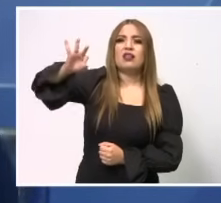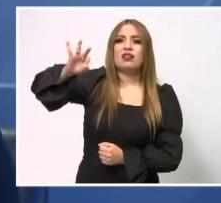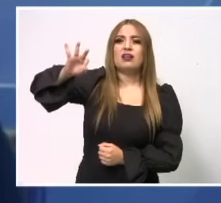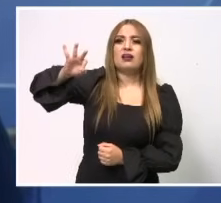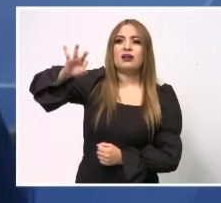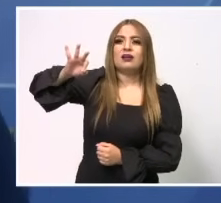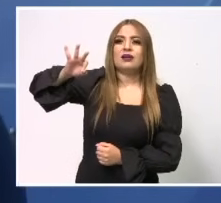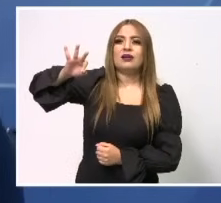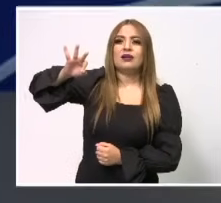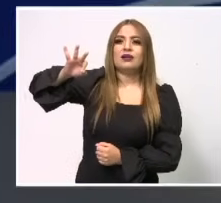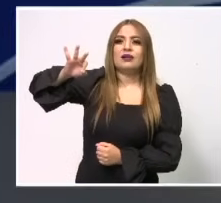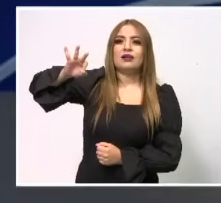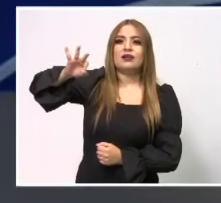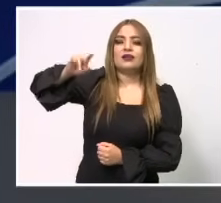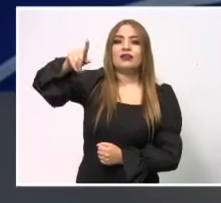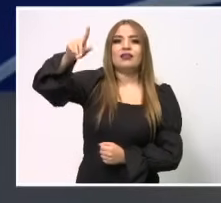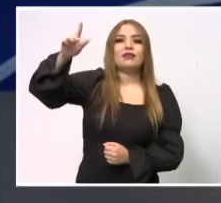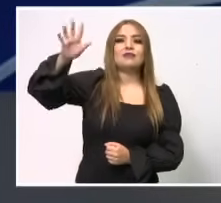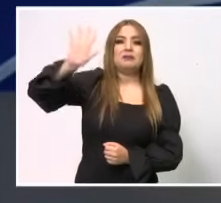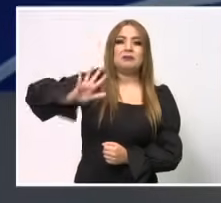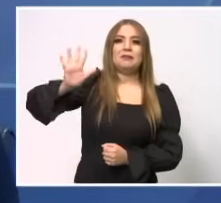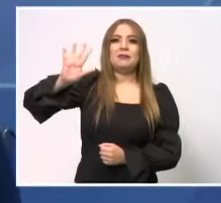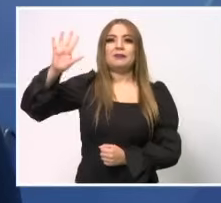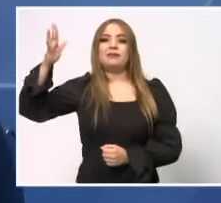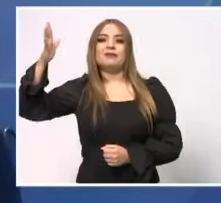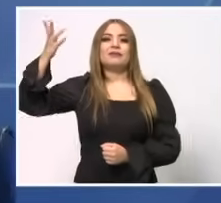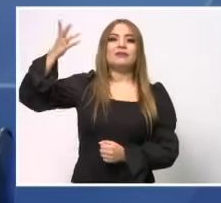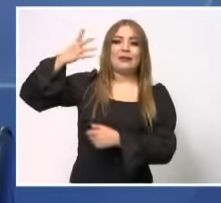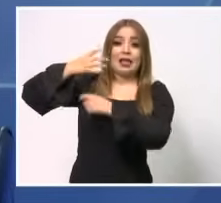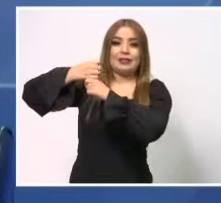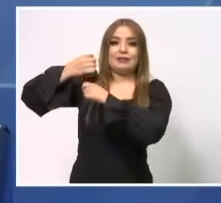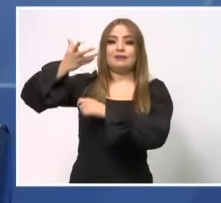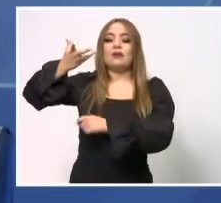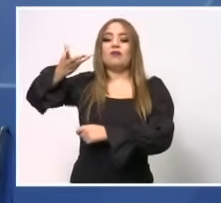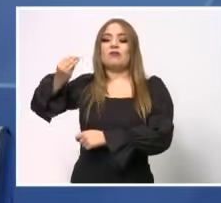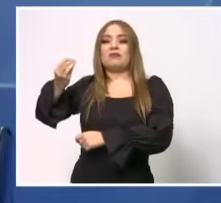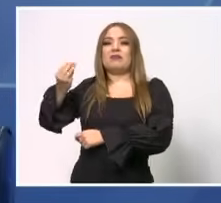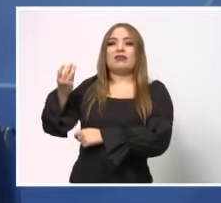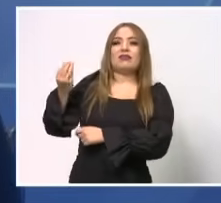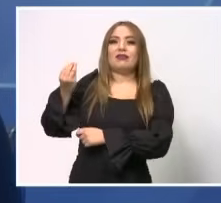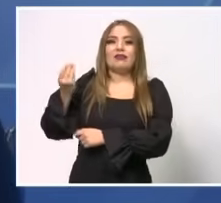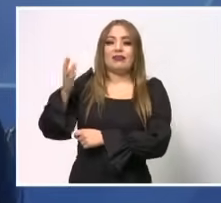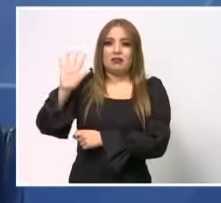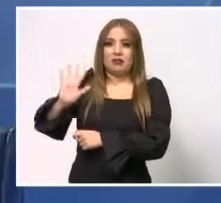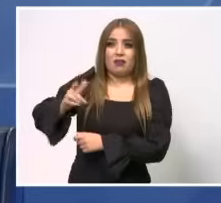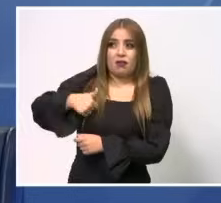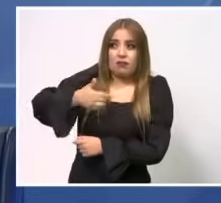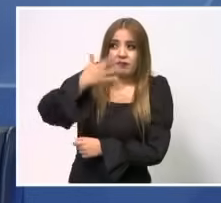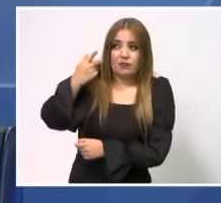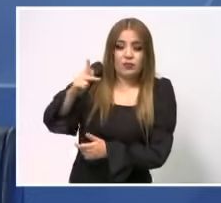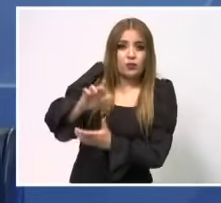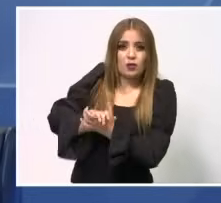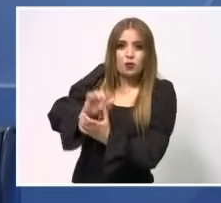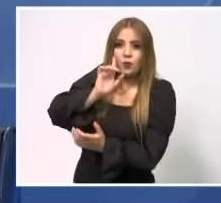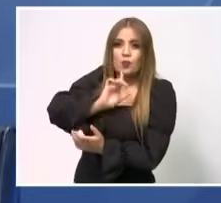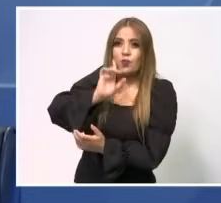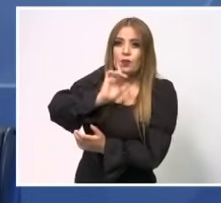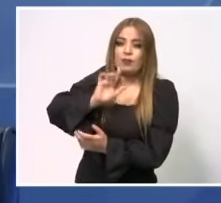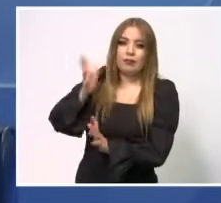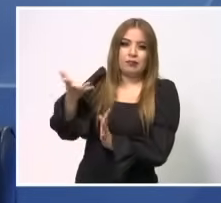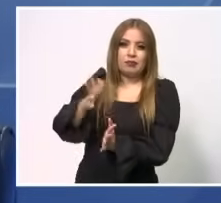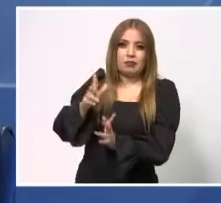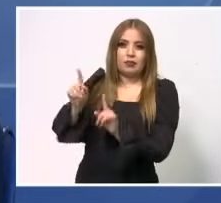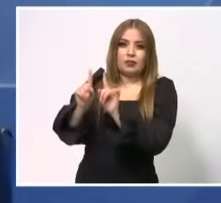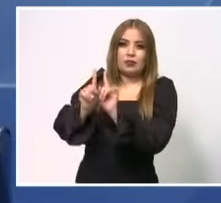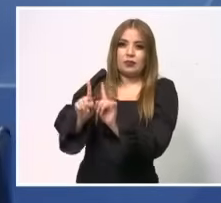si como retándome no Entonces al final solo recuerdo que no sé si era su esposa pero venía con él y era como de su edad